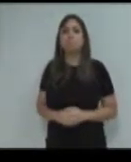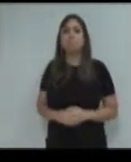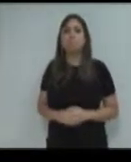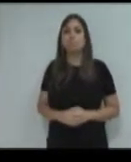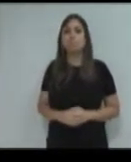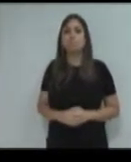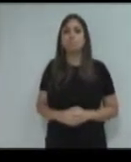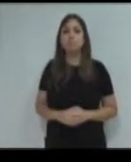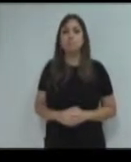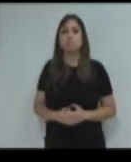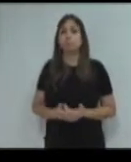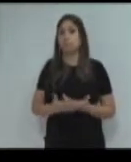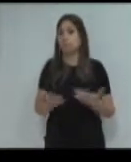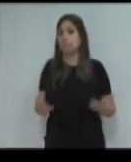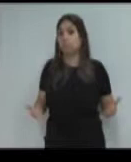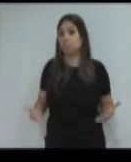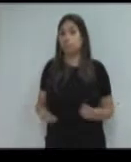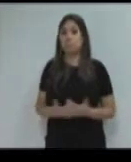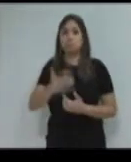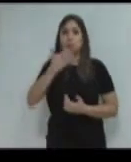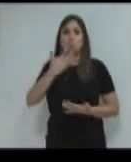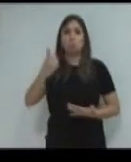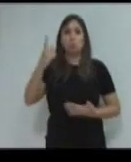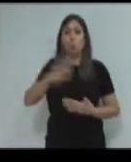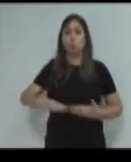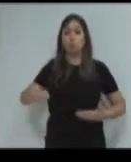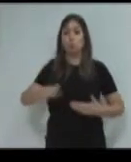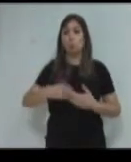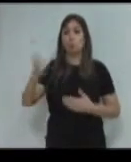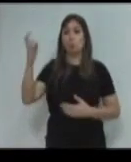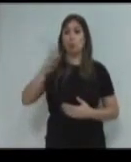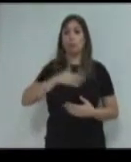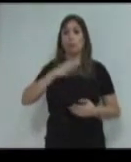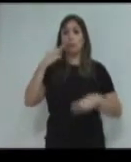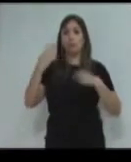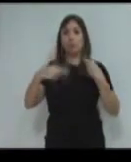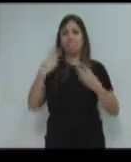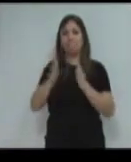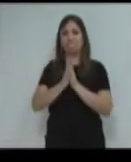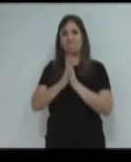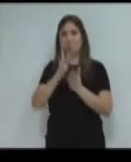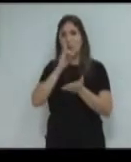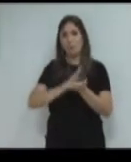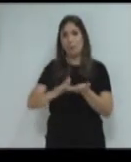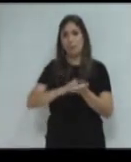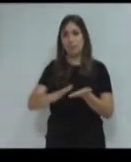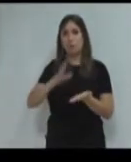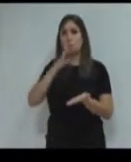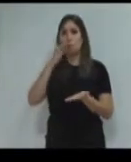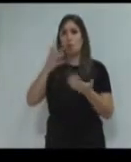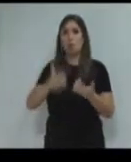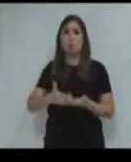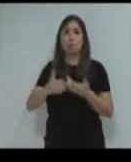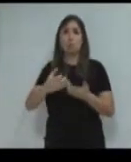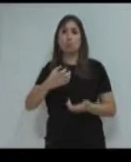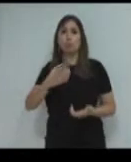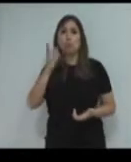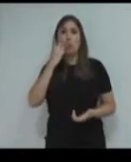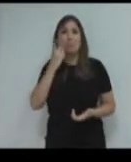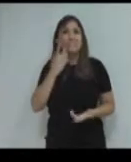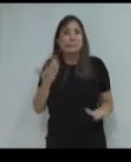Porque puede venirte un usuario a tu restaurante que necesite la carta en braille, porque lo de los dispositivos móviles como